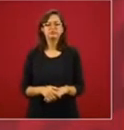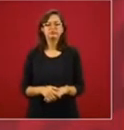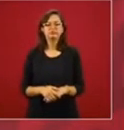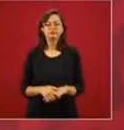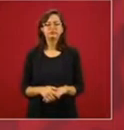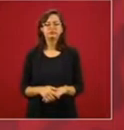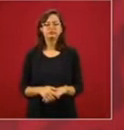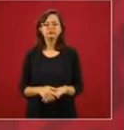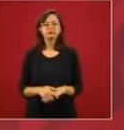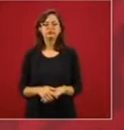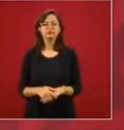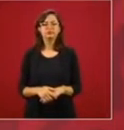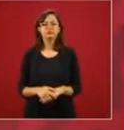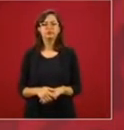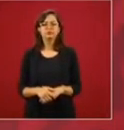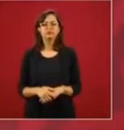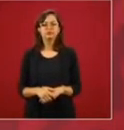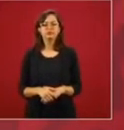ninguna